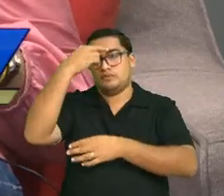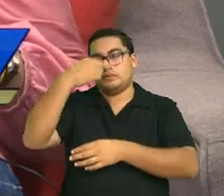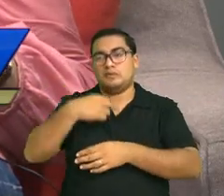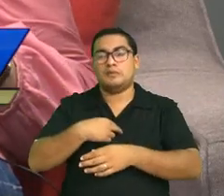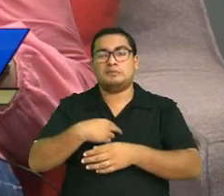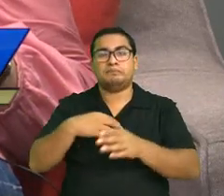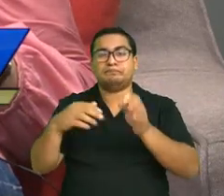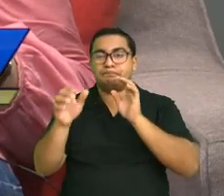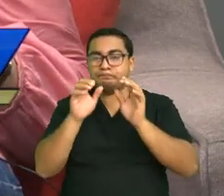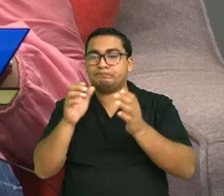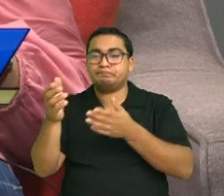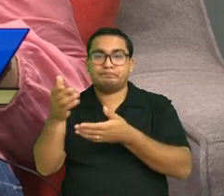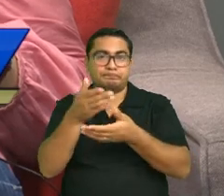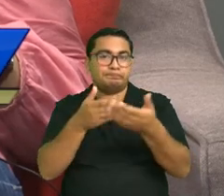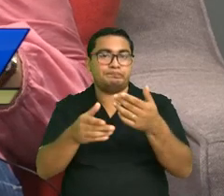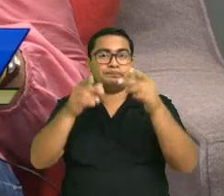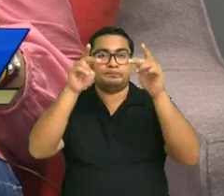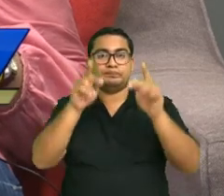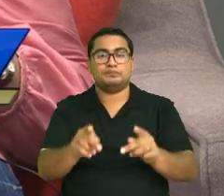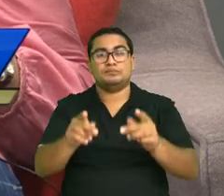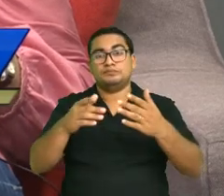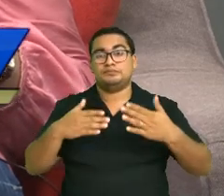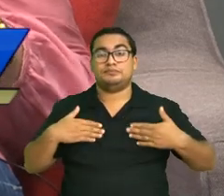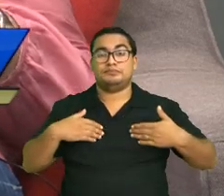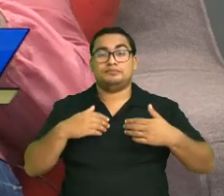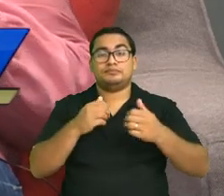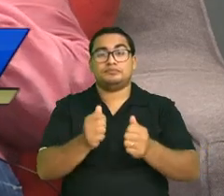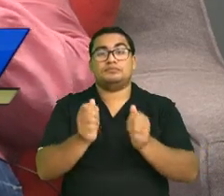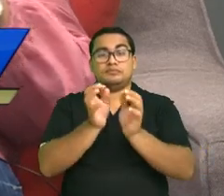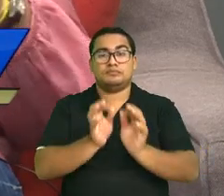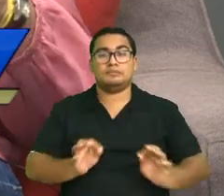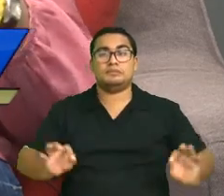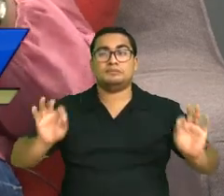personal nuestro de salud. Que eso es lo importante, pues